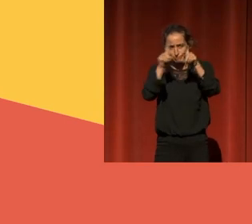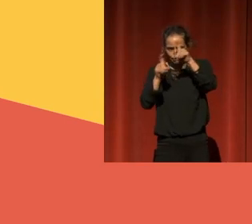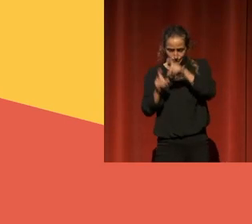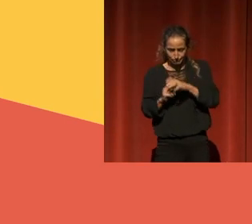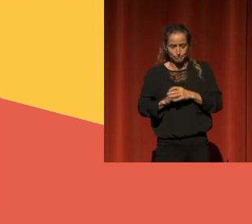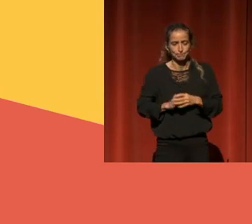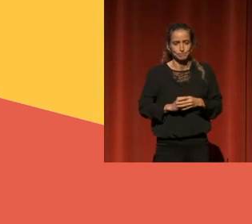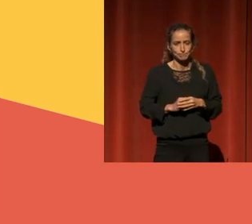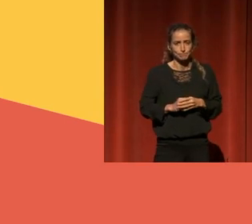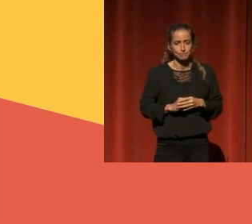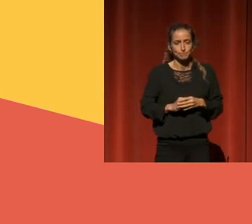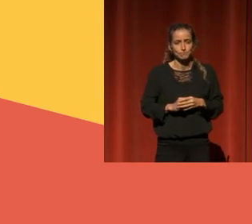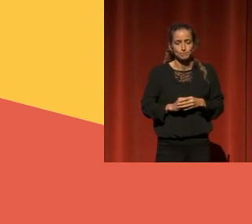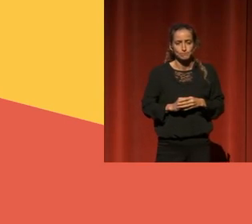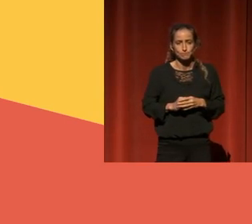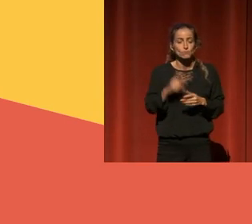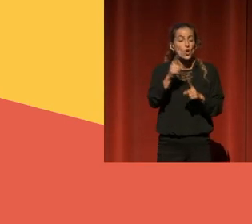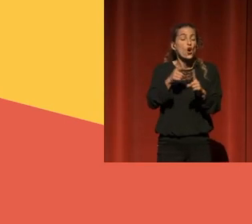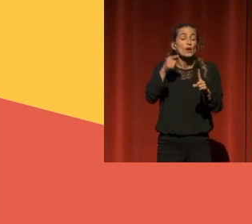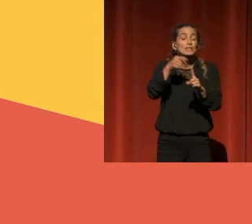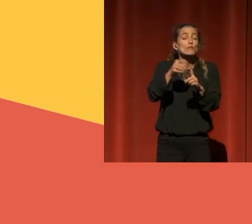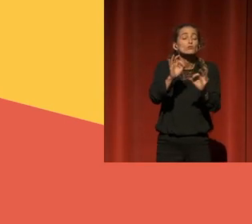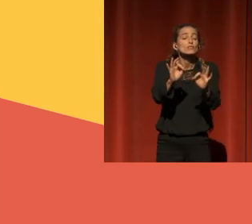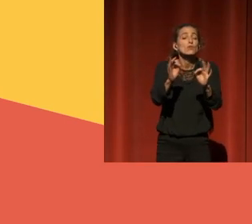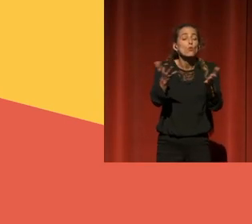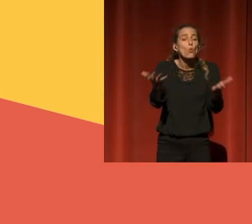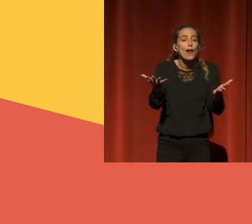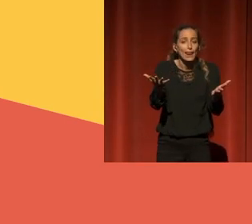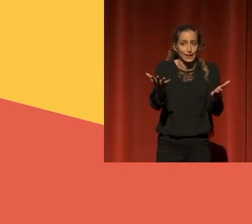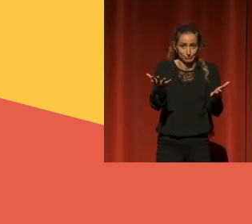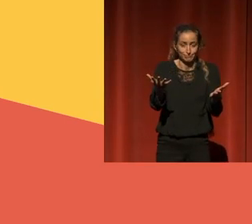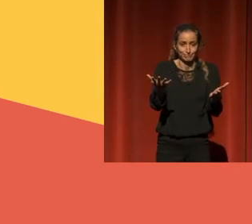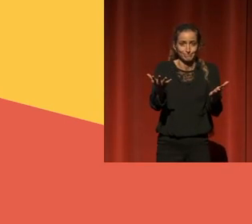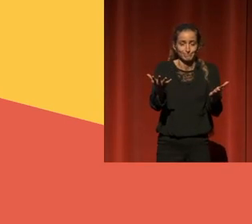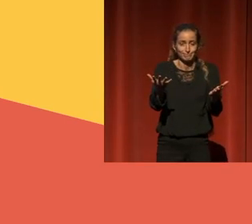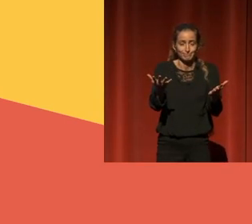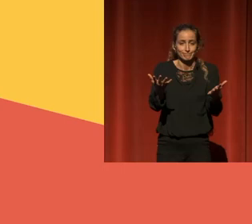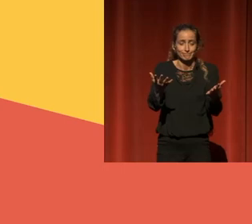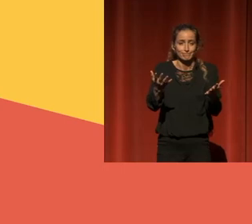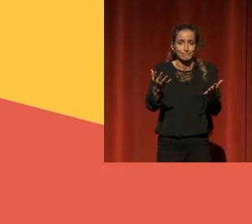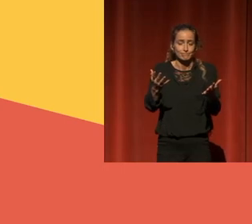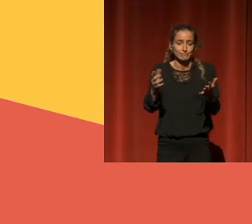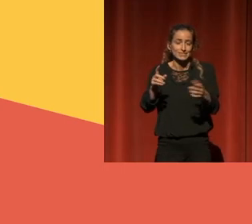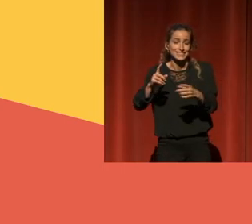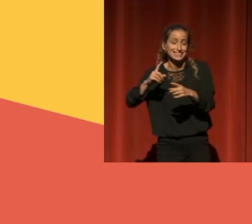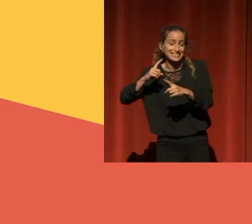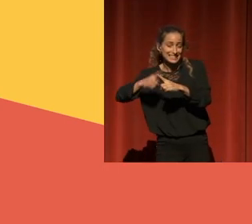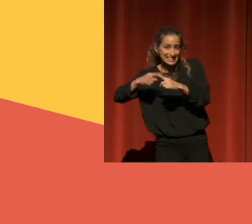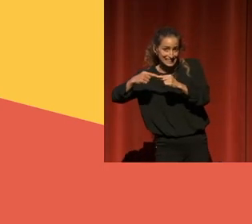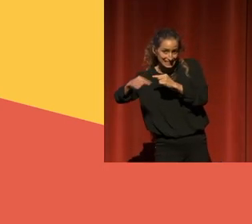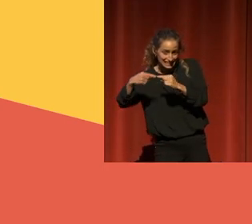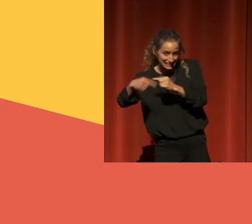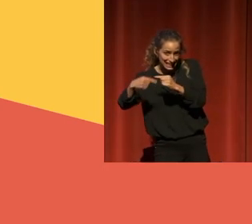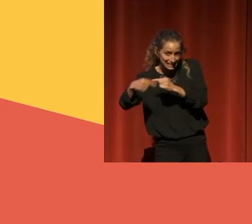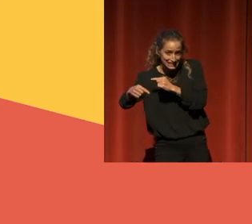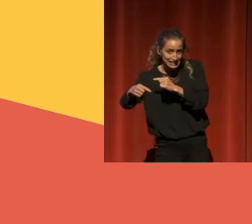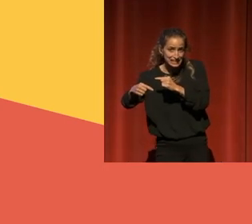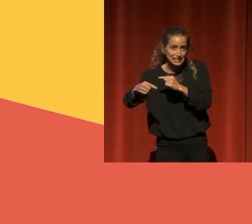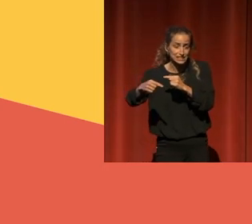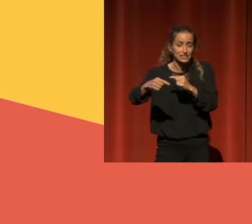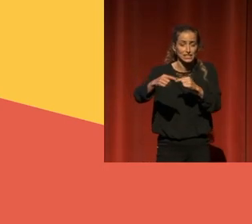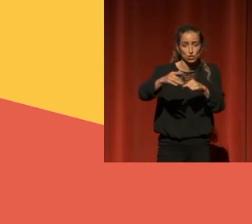objetivos de visibilizar la necesidad de relacionar el sexting con la